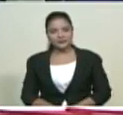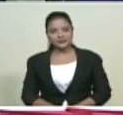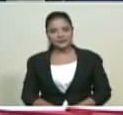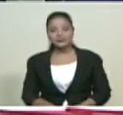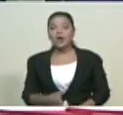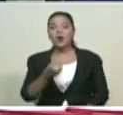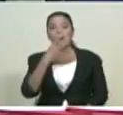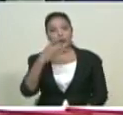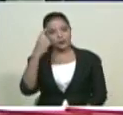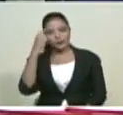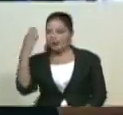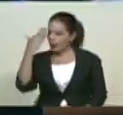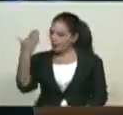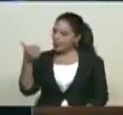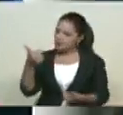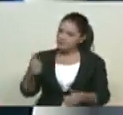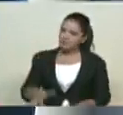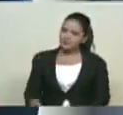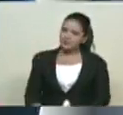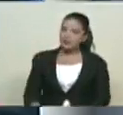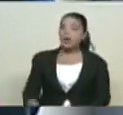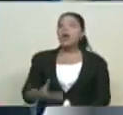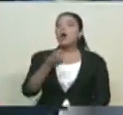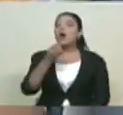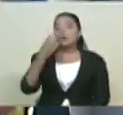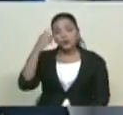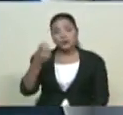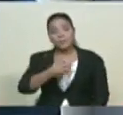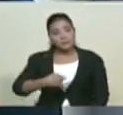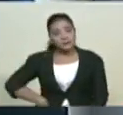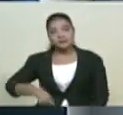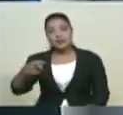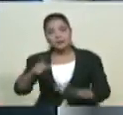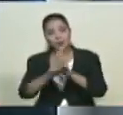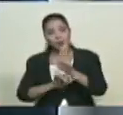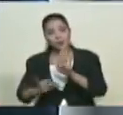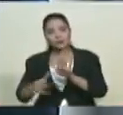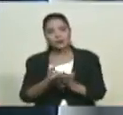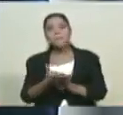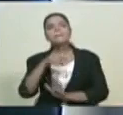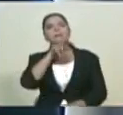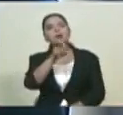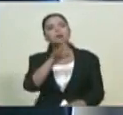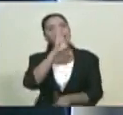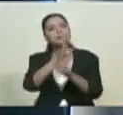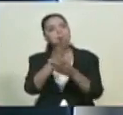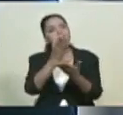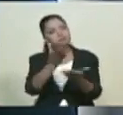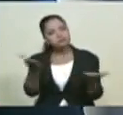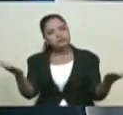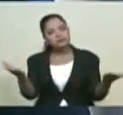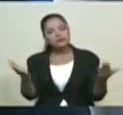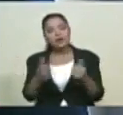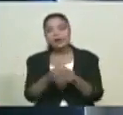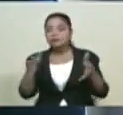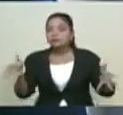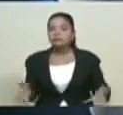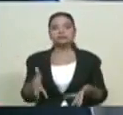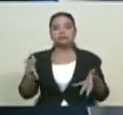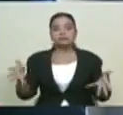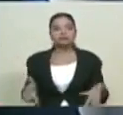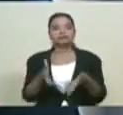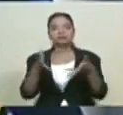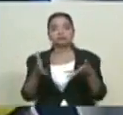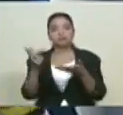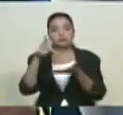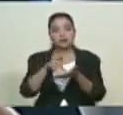Buenos días, ministro. ¿Cómo está, Astrid? ¿Cómo me va? Presidenta de la Asamblea Nacional Constituyente. Mi pregunta va dirigida a ustedes, que han sido promotores y forman